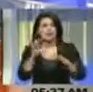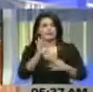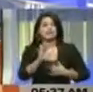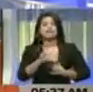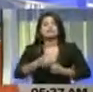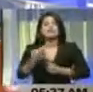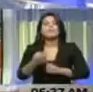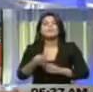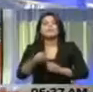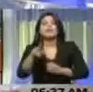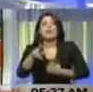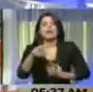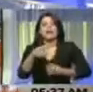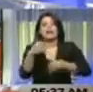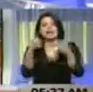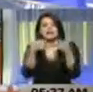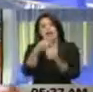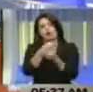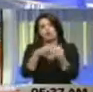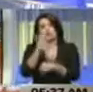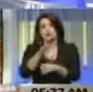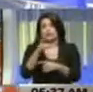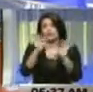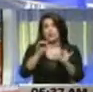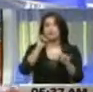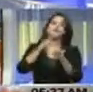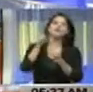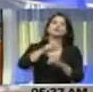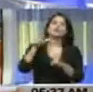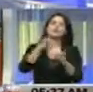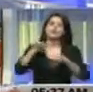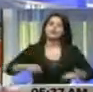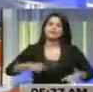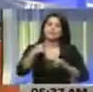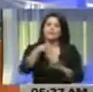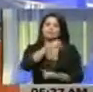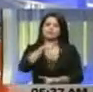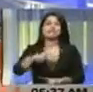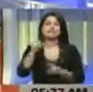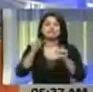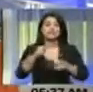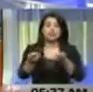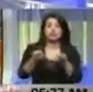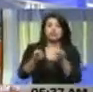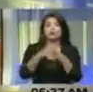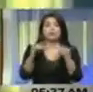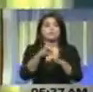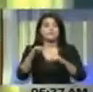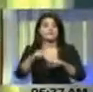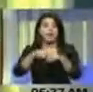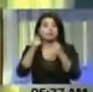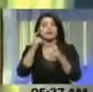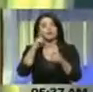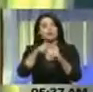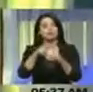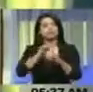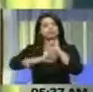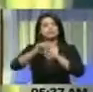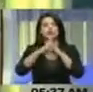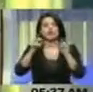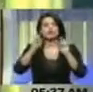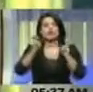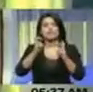la guerra económica, ahora una herramienta para los portugueses y las personas que manejan las panaderías para enfrentar, obviamente, todo lo que tiene que ver con